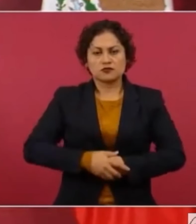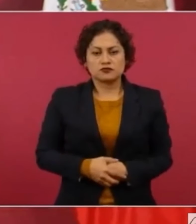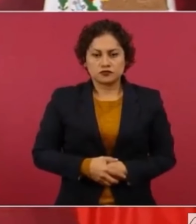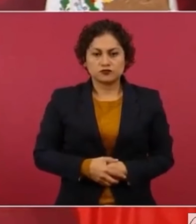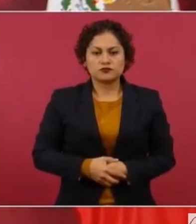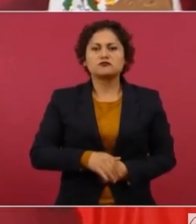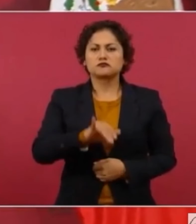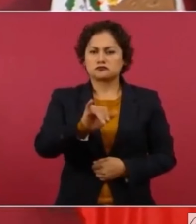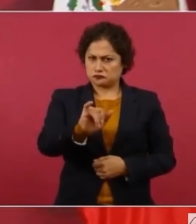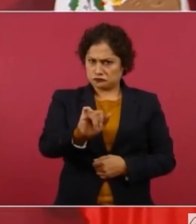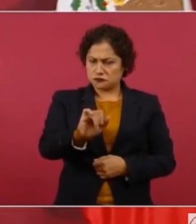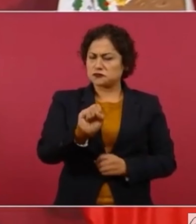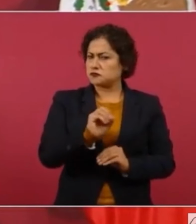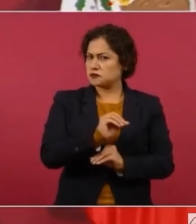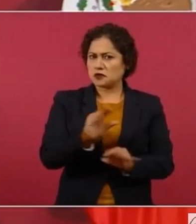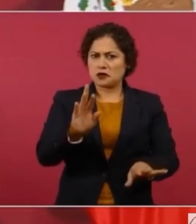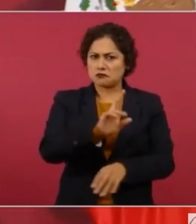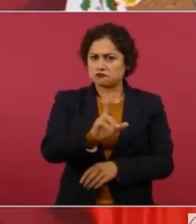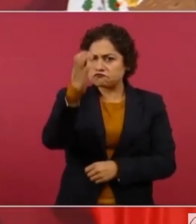Un reconocimiento así.